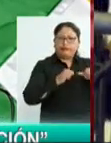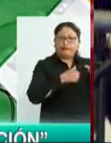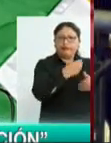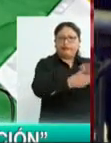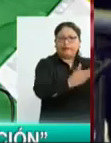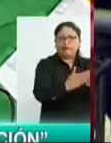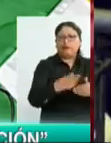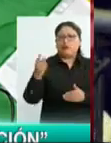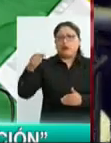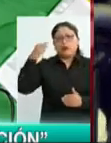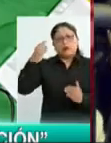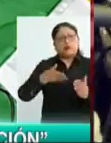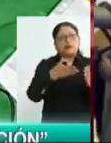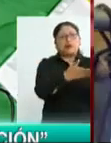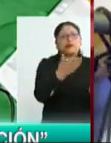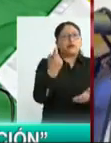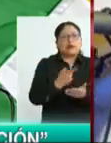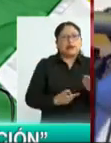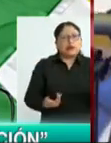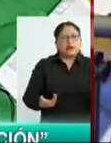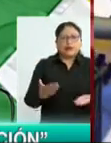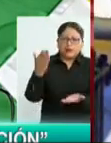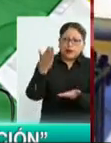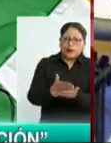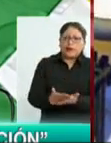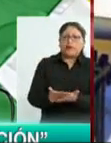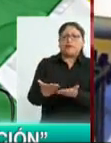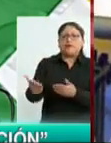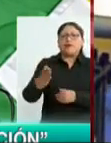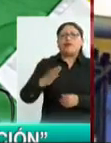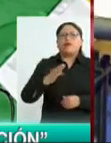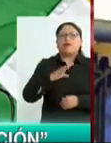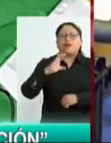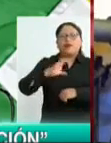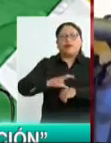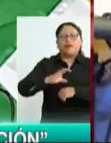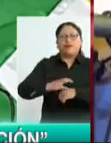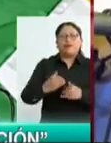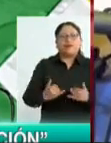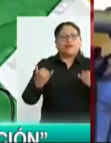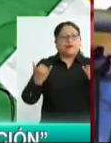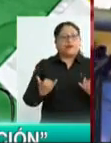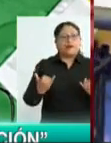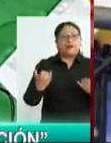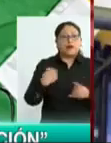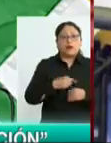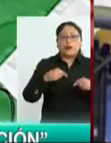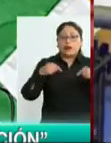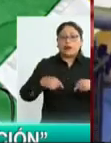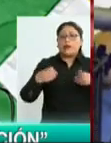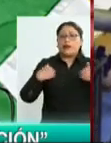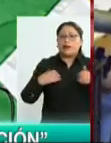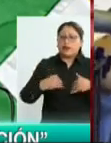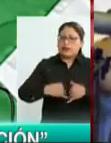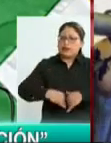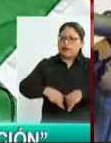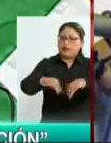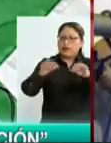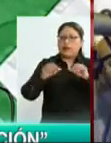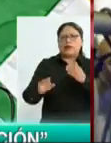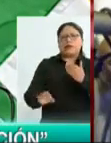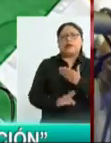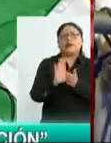usted y las personas que promueven este tipo de acciones, que aquí estuvimos, que aquí estamos y que aquí estaremos para